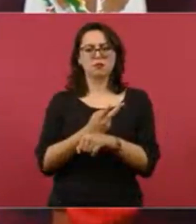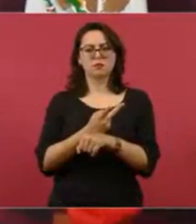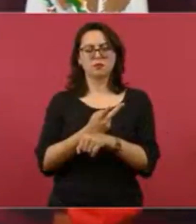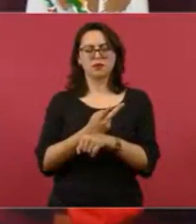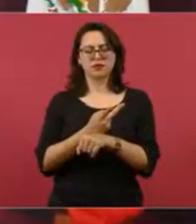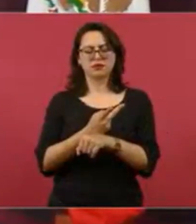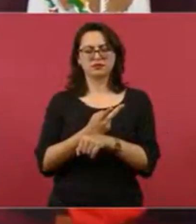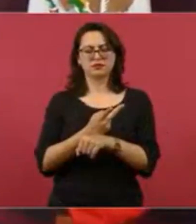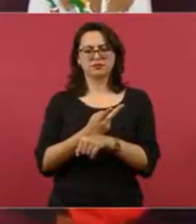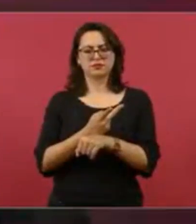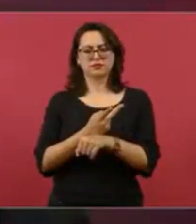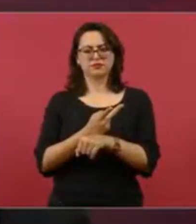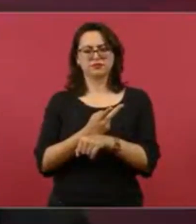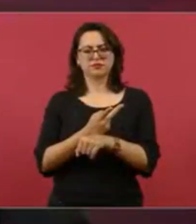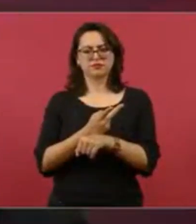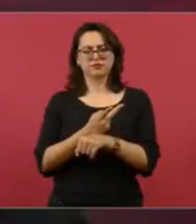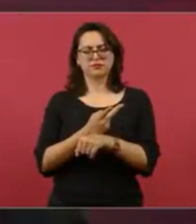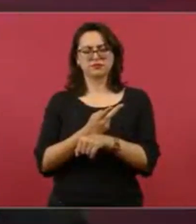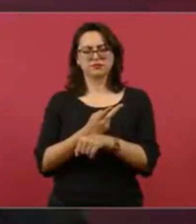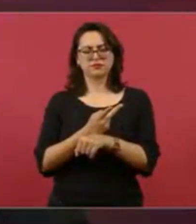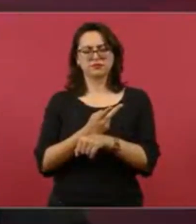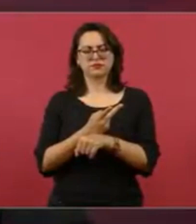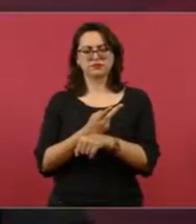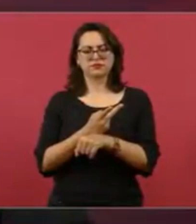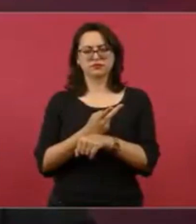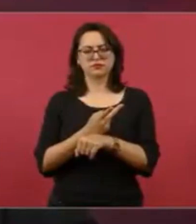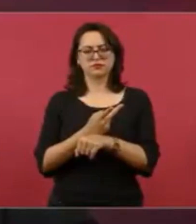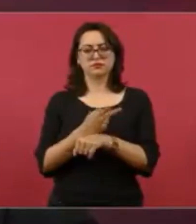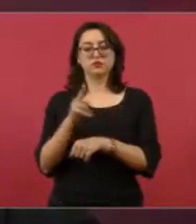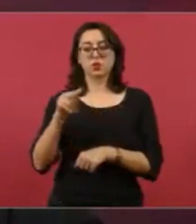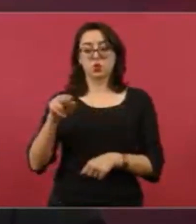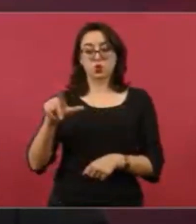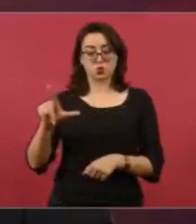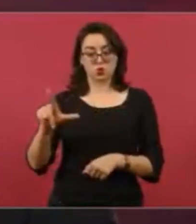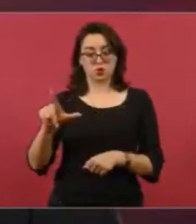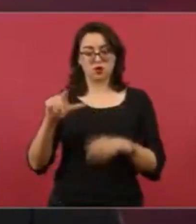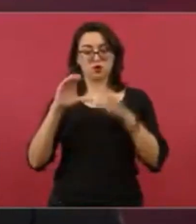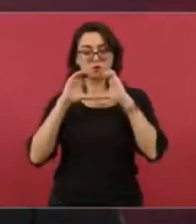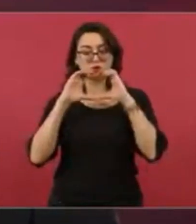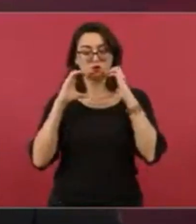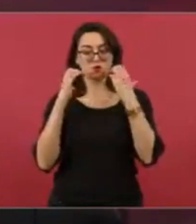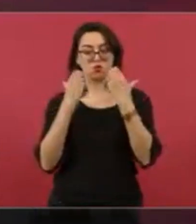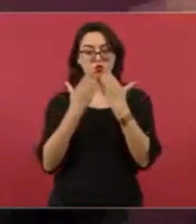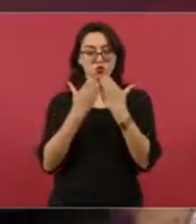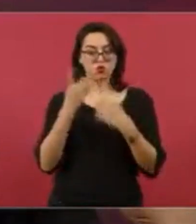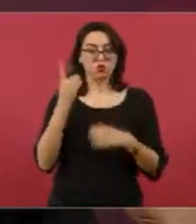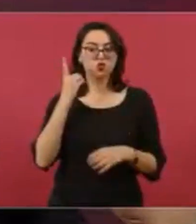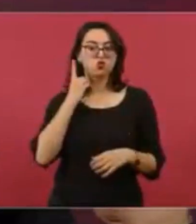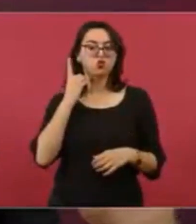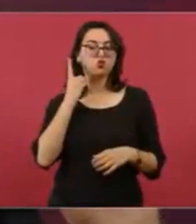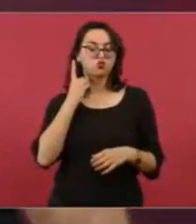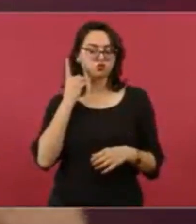el Congreso de Nuevo León. Él llega,